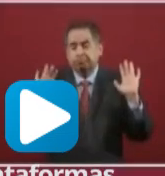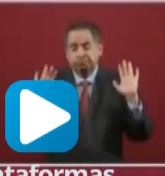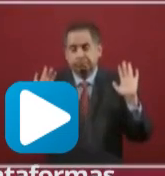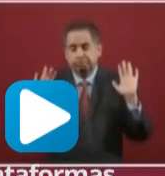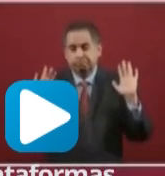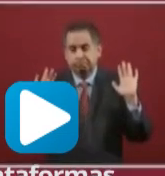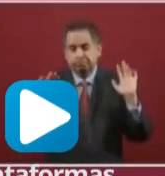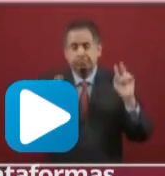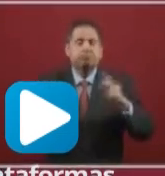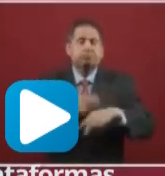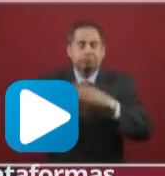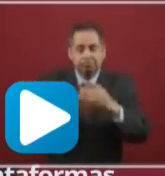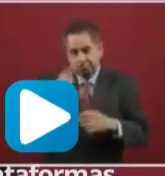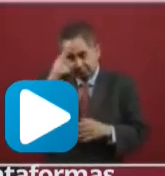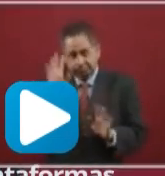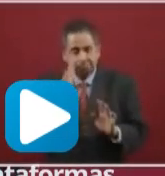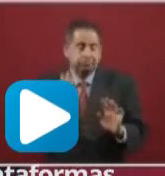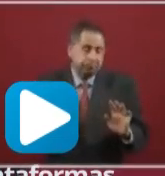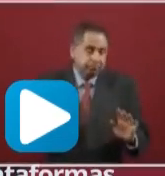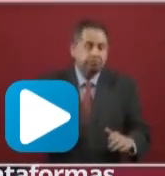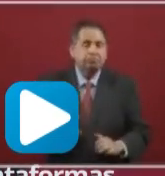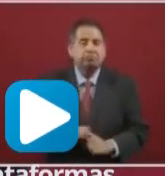Vamos